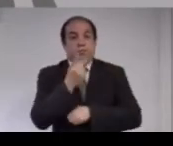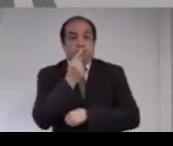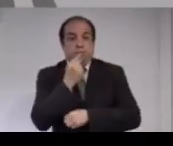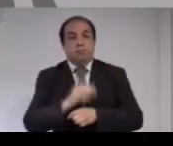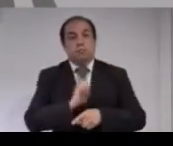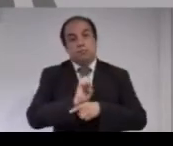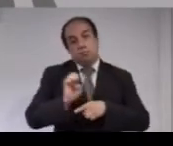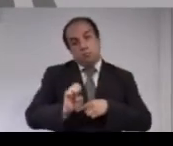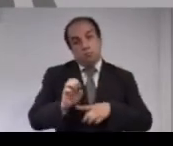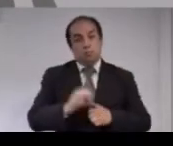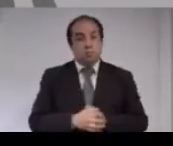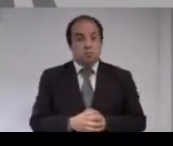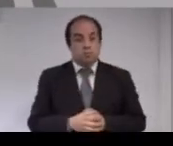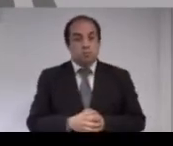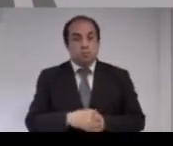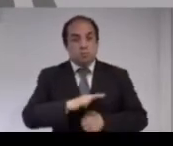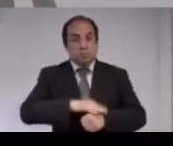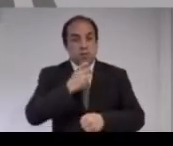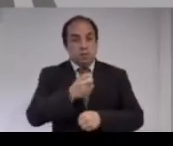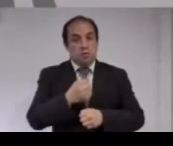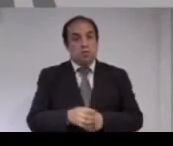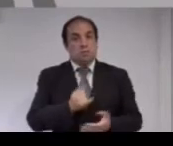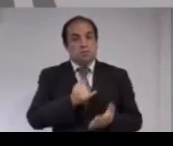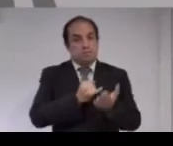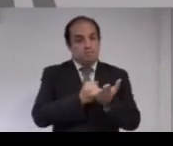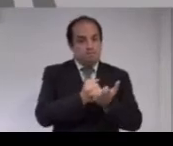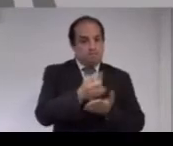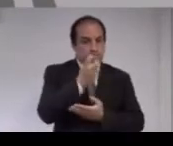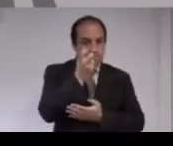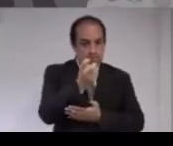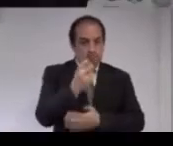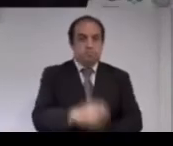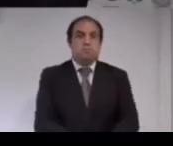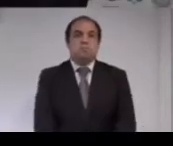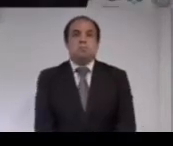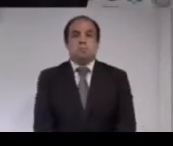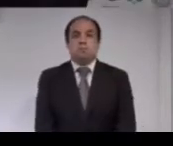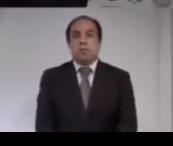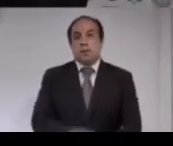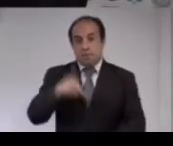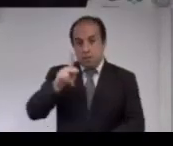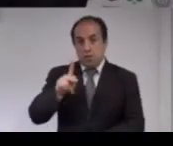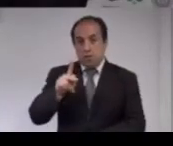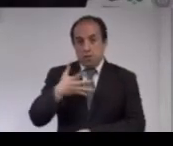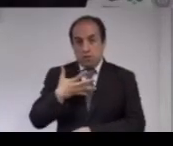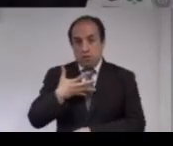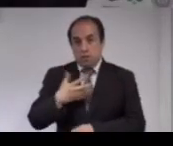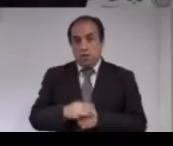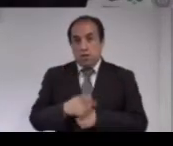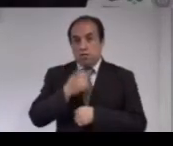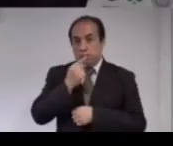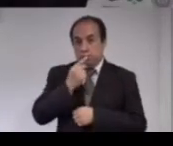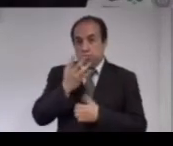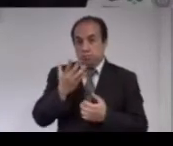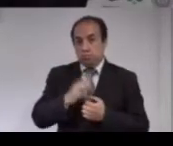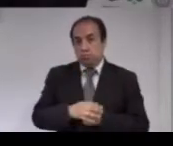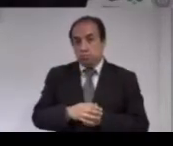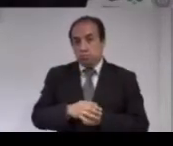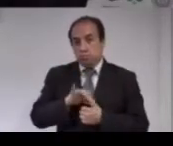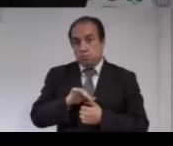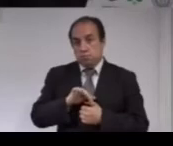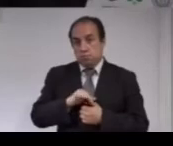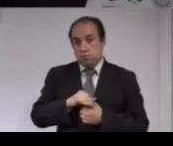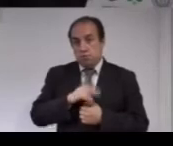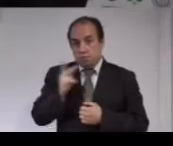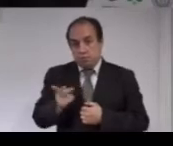Entonces, por eso se tomó esa decisión. Ajá, pero sí había policías, y mi pregunta es, en su